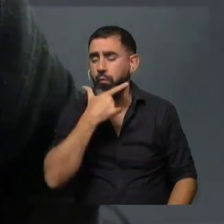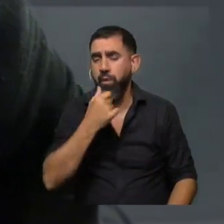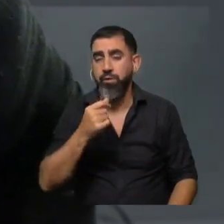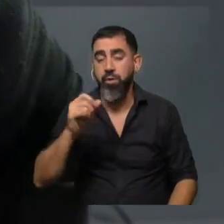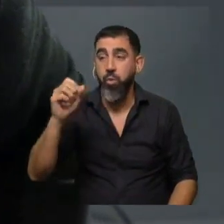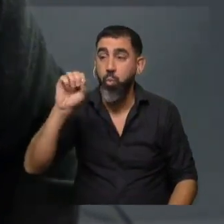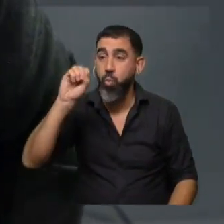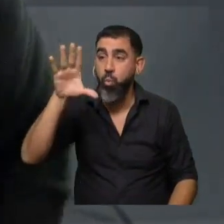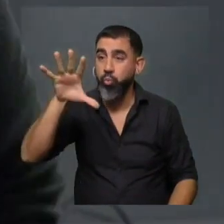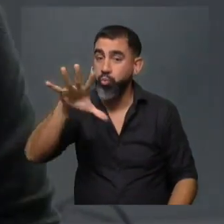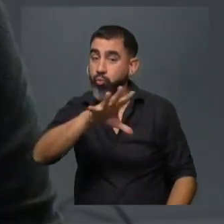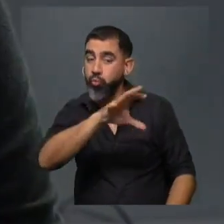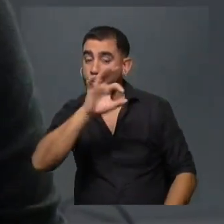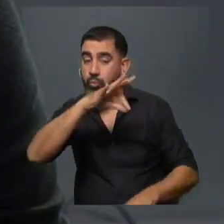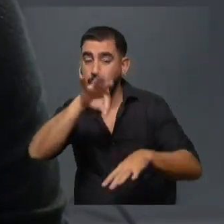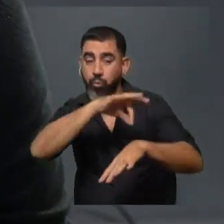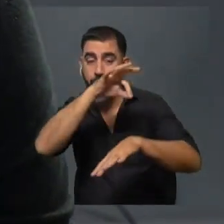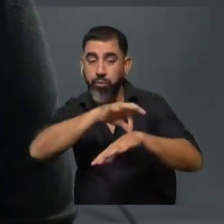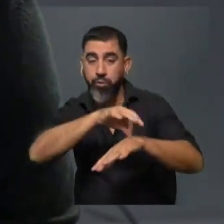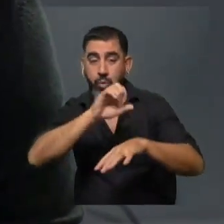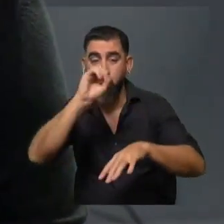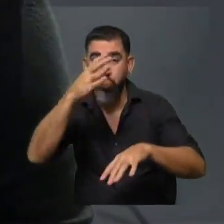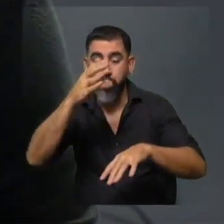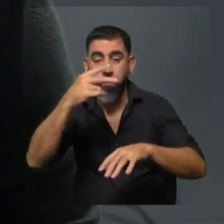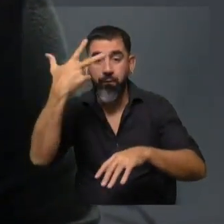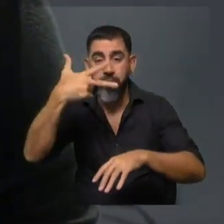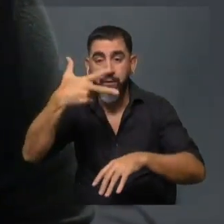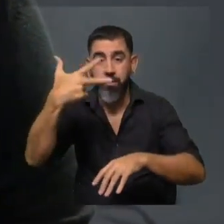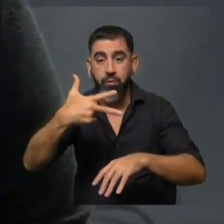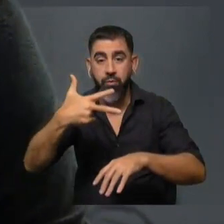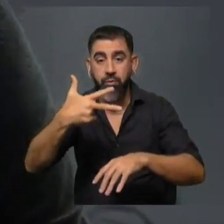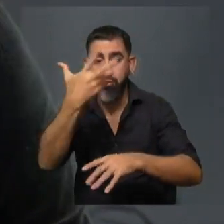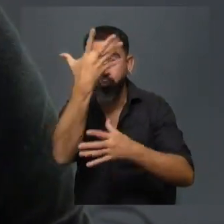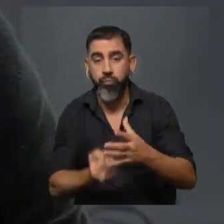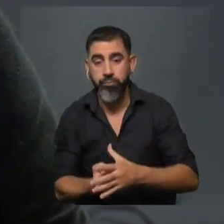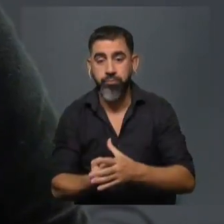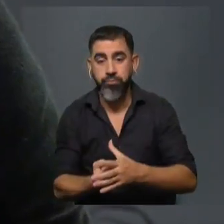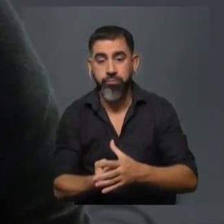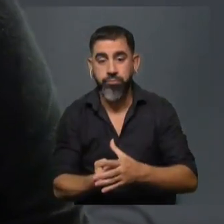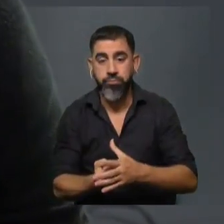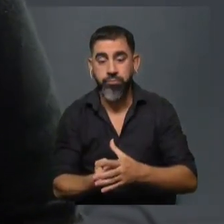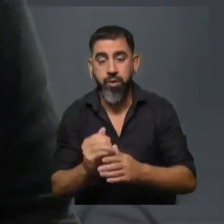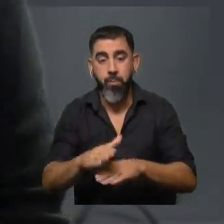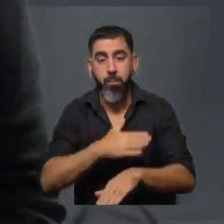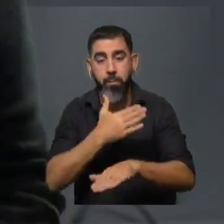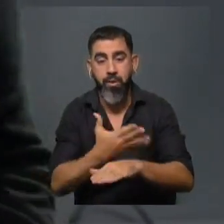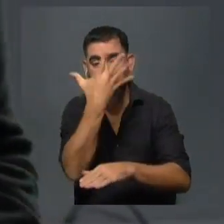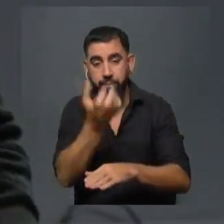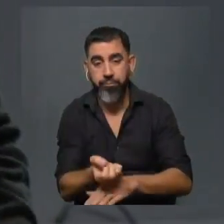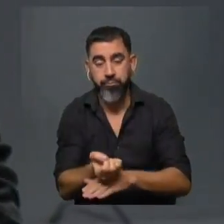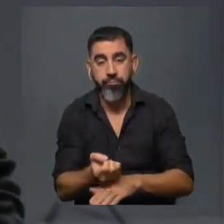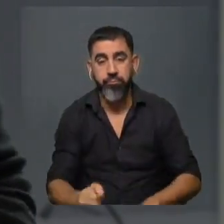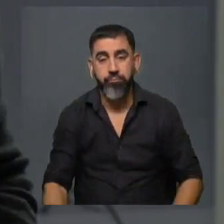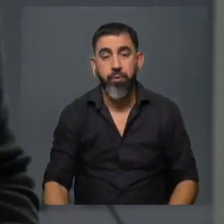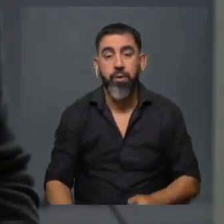los atrae, el insecto viene atraído por la luz y como está el ventilador acá, el ventilador lo succiona y está en esta medida colectora. Eso tiene que